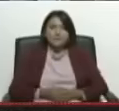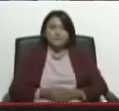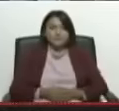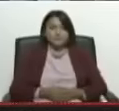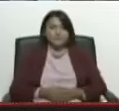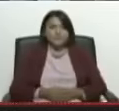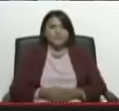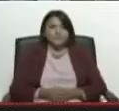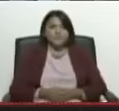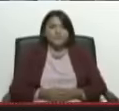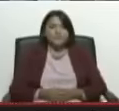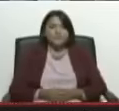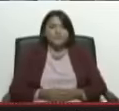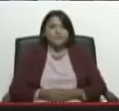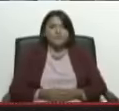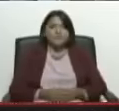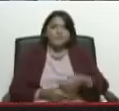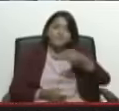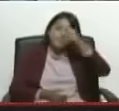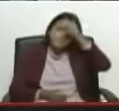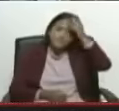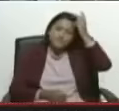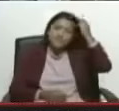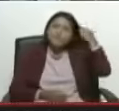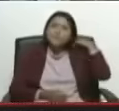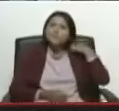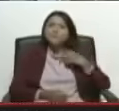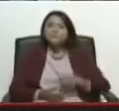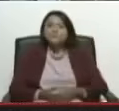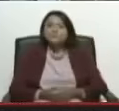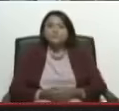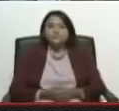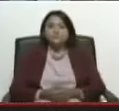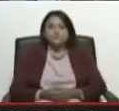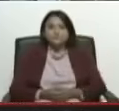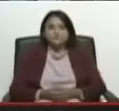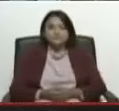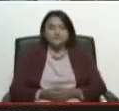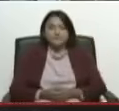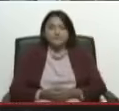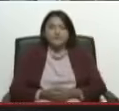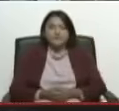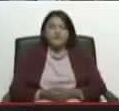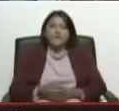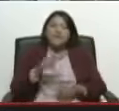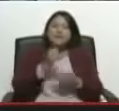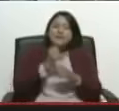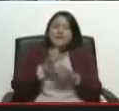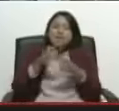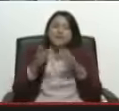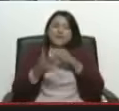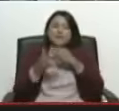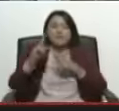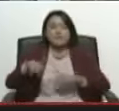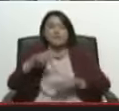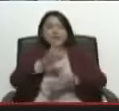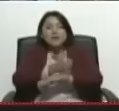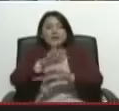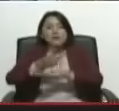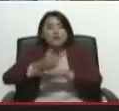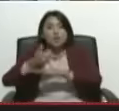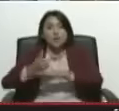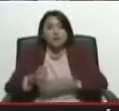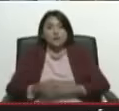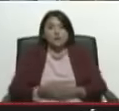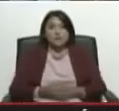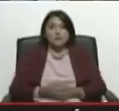registrado aquí en el Consejo Nacional Electoral con este trabajo que han realizado el equipo técnico y cada uno de los rectores y la rectora,